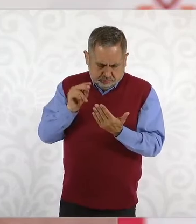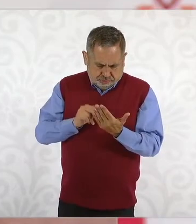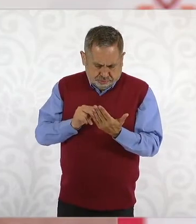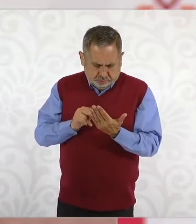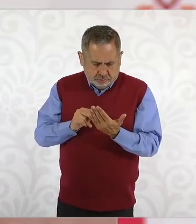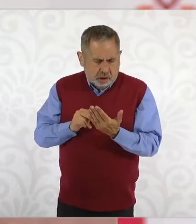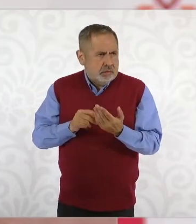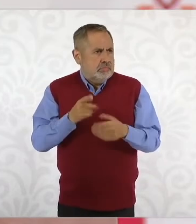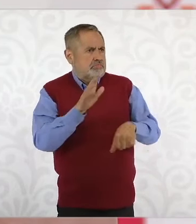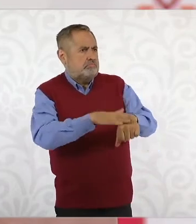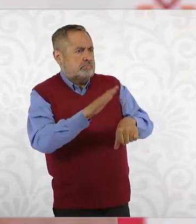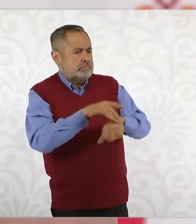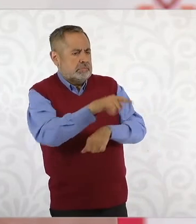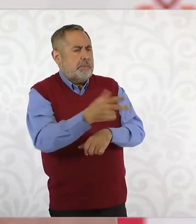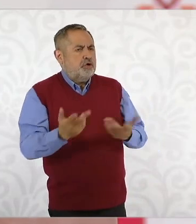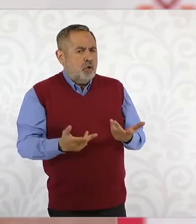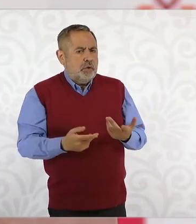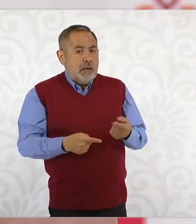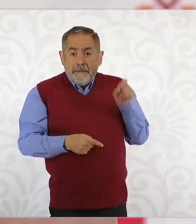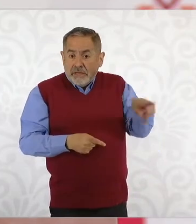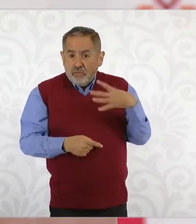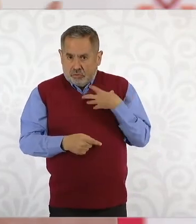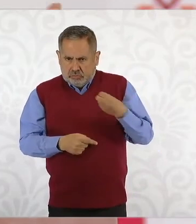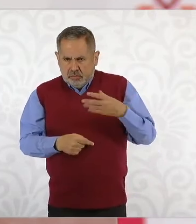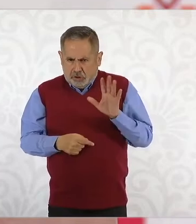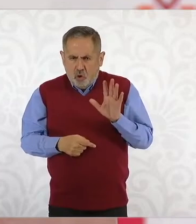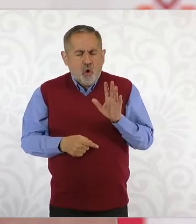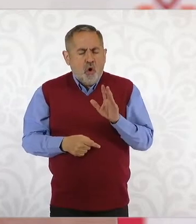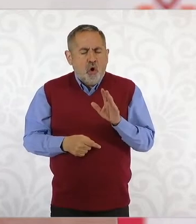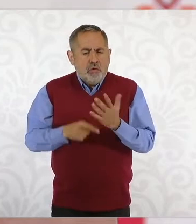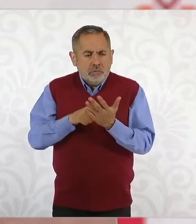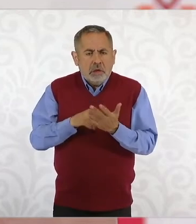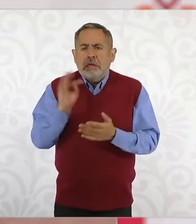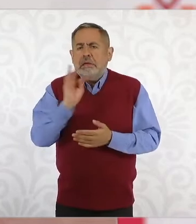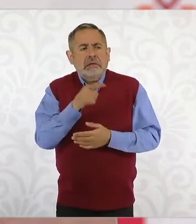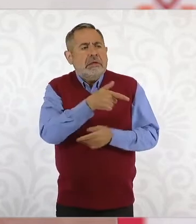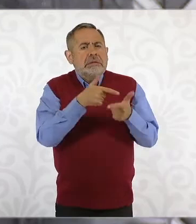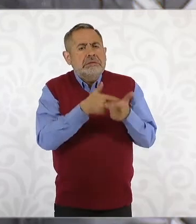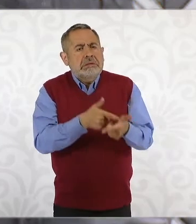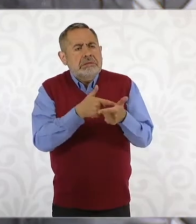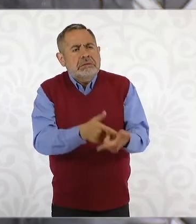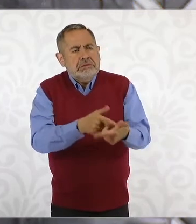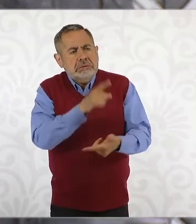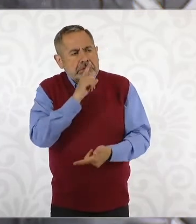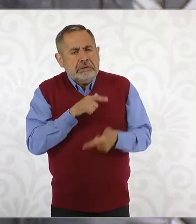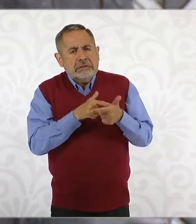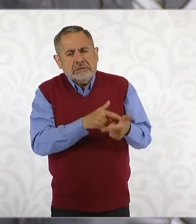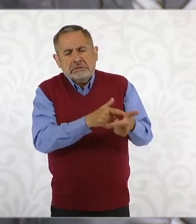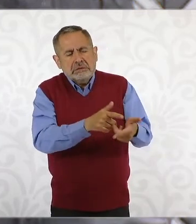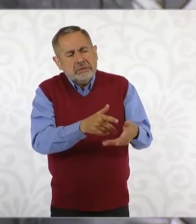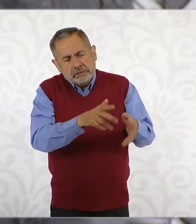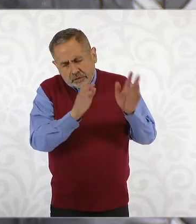por el propio medio. Podría decir uno: bueno, no es suficiente porque a lo mejor van a seguir diciendo mentiras. Bueno, pero es un